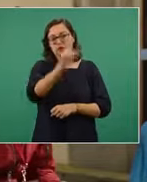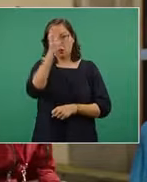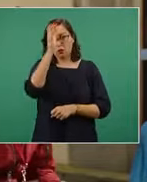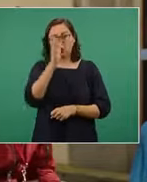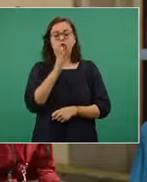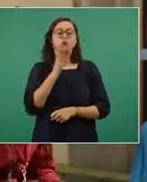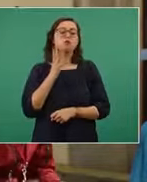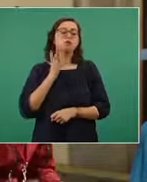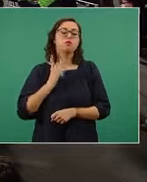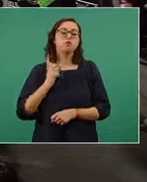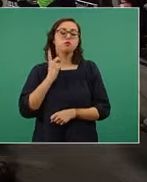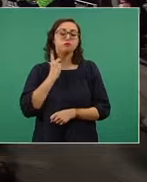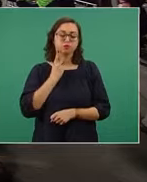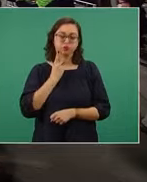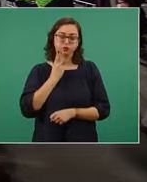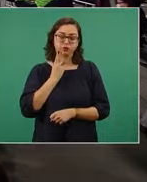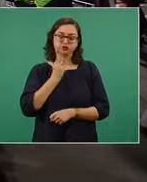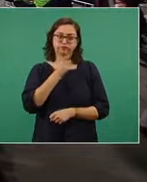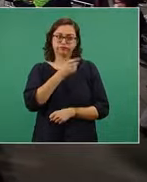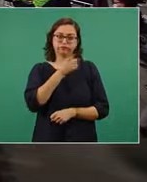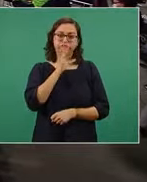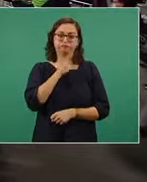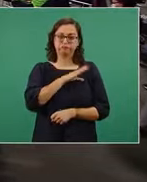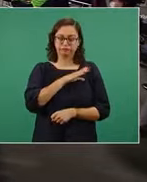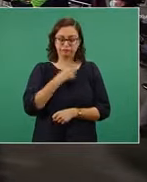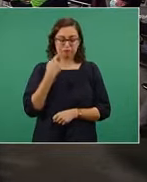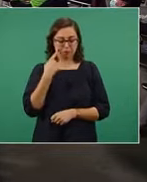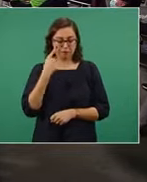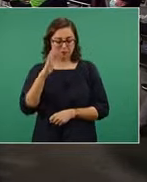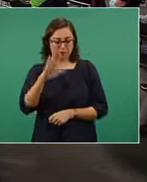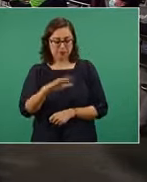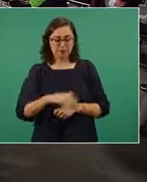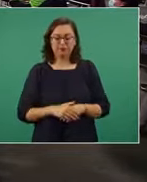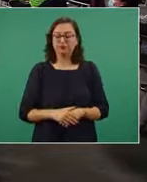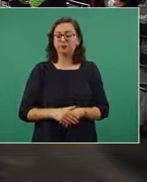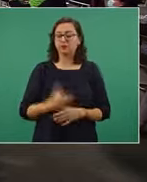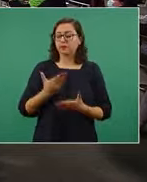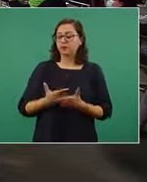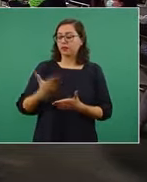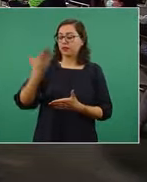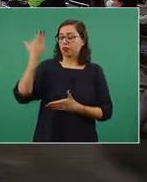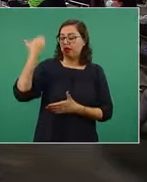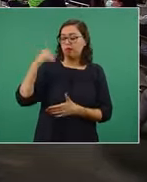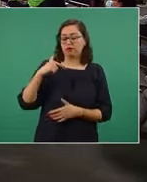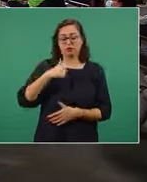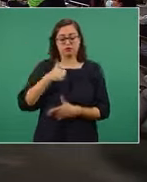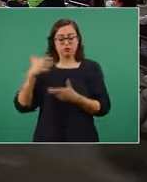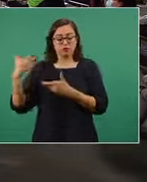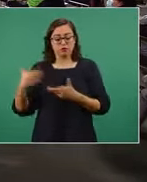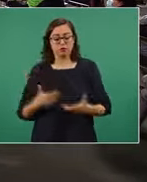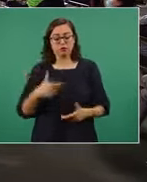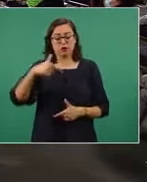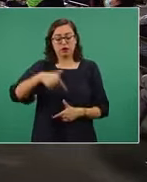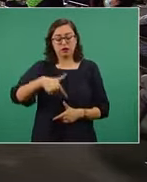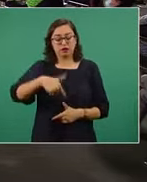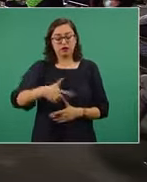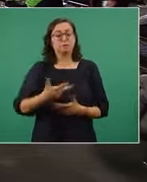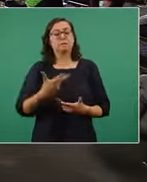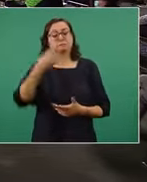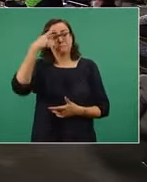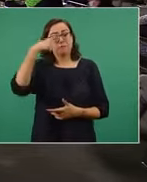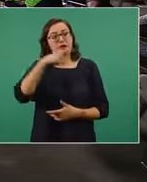fui portadora de un mensaje de felicitación para el gobernador de Sinaloa, licenciado Quirino Ordaz Coppel, por parte